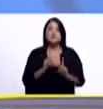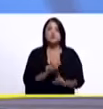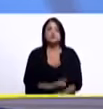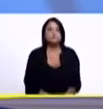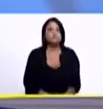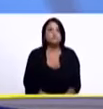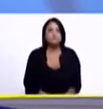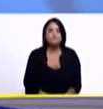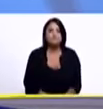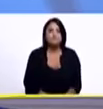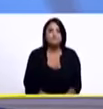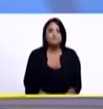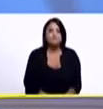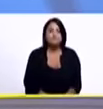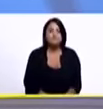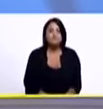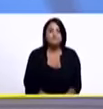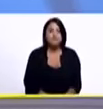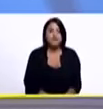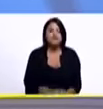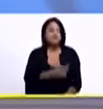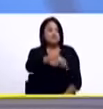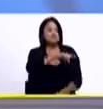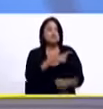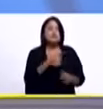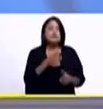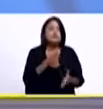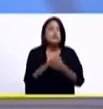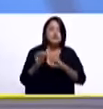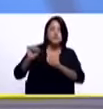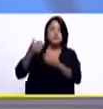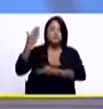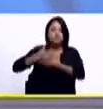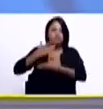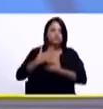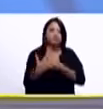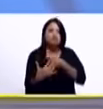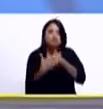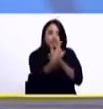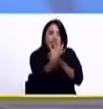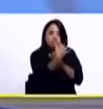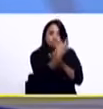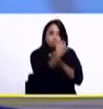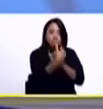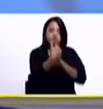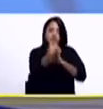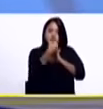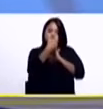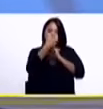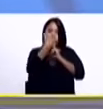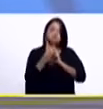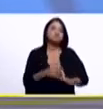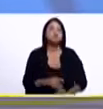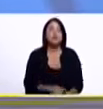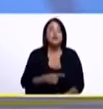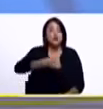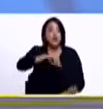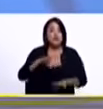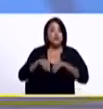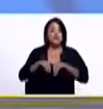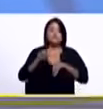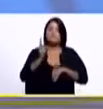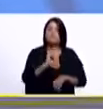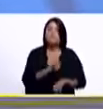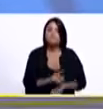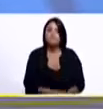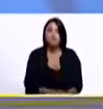extorsión. Han querido convertir las sanciones en una extorsión contra el país, en un chantaje contra el país.